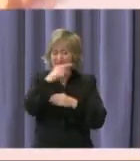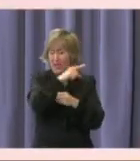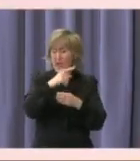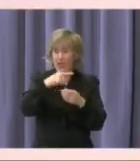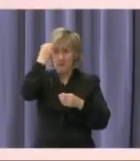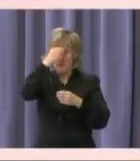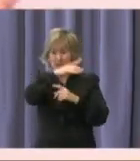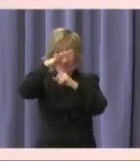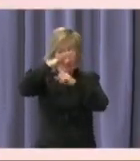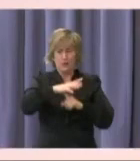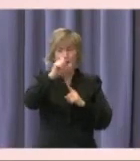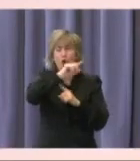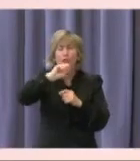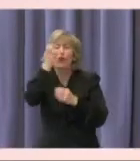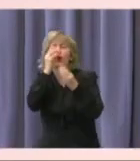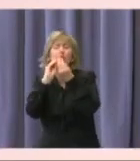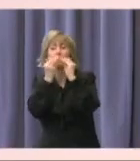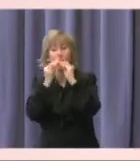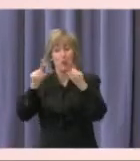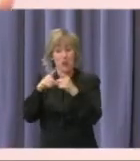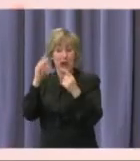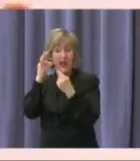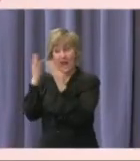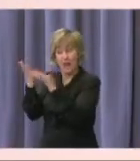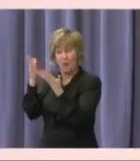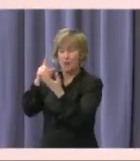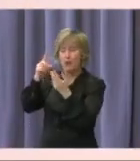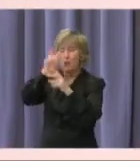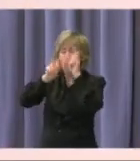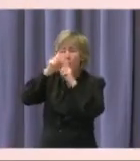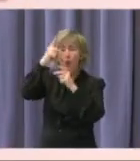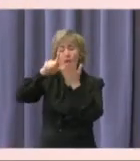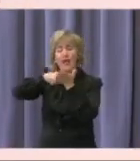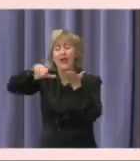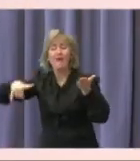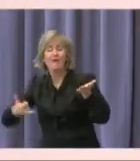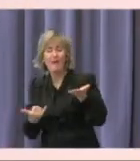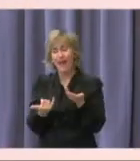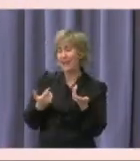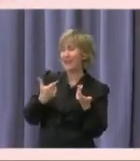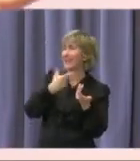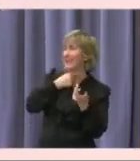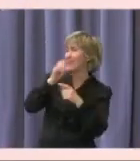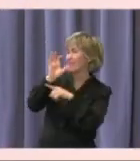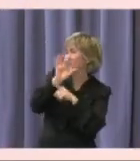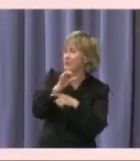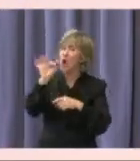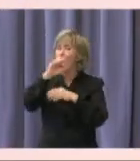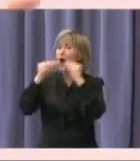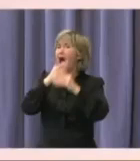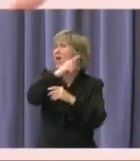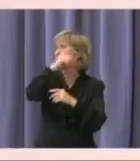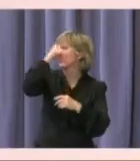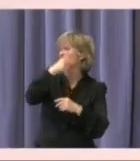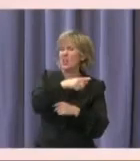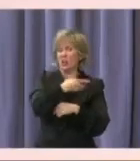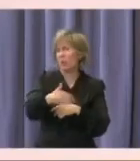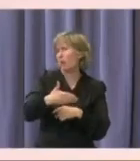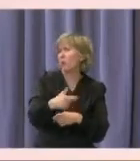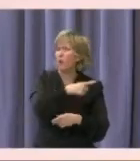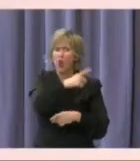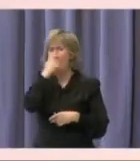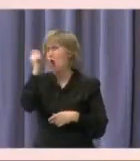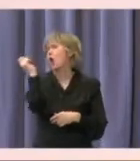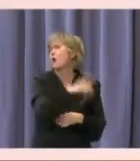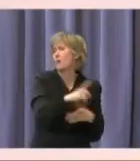manera, distinta a como lo hace con las mujeres. Pero que también el lenguaje los parodia y los deja en mal lugar y dicen que son unos calzonazos, etcétera.